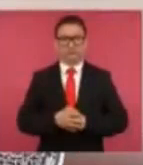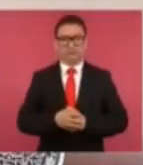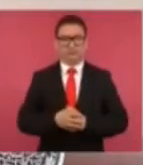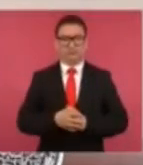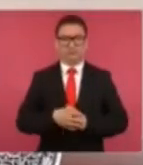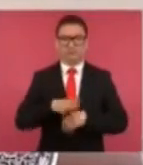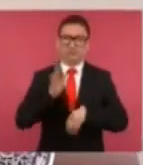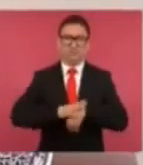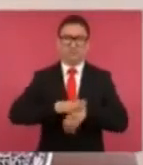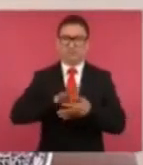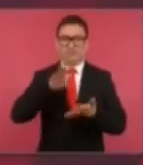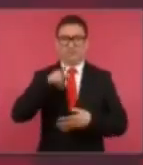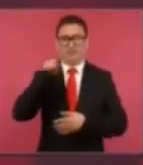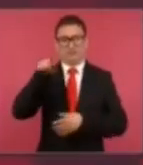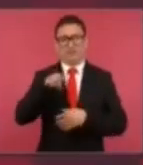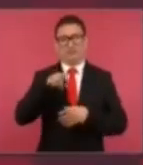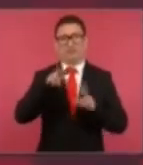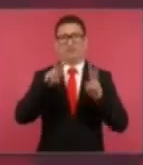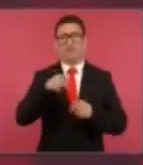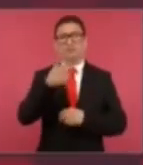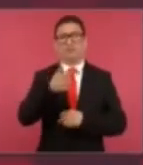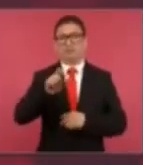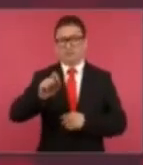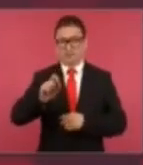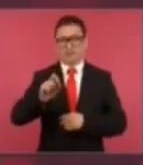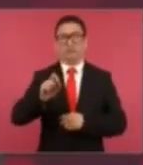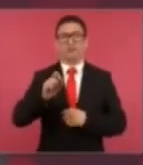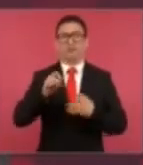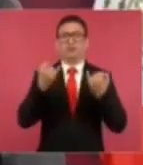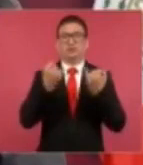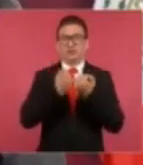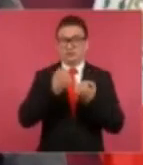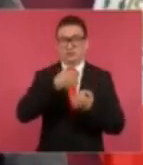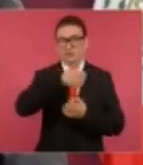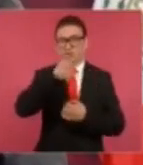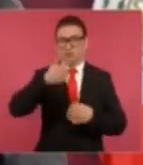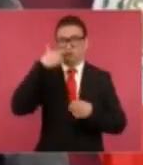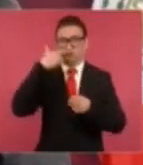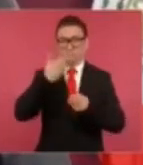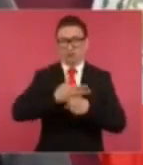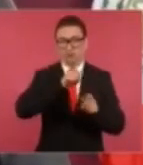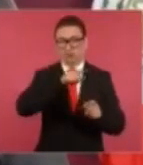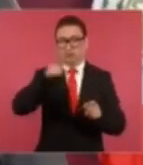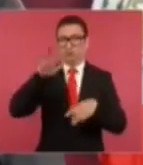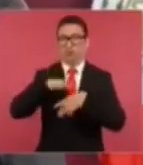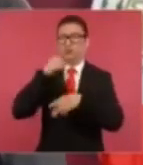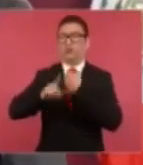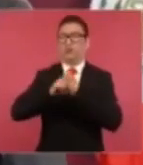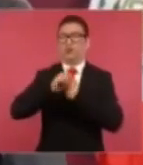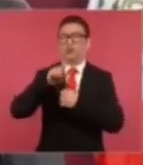sobre todo del G20 y los corresponsables de la crisis